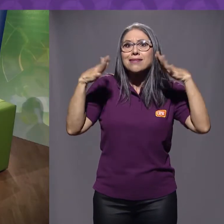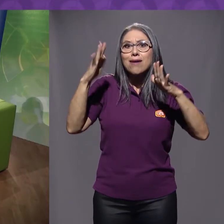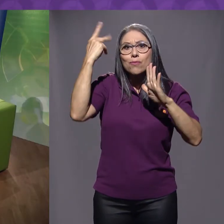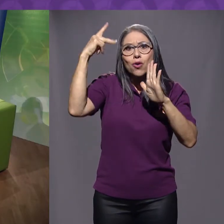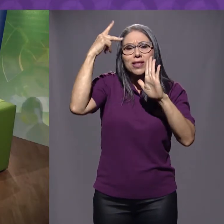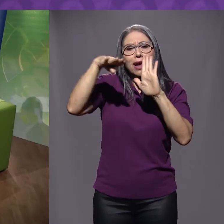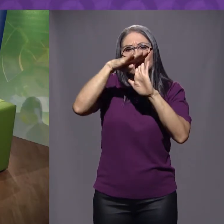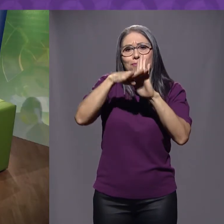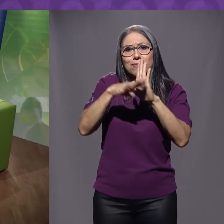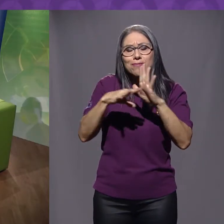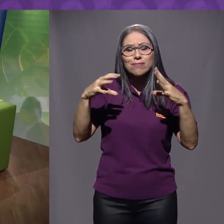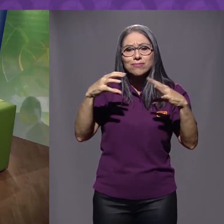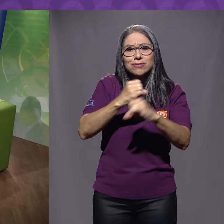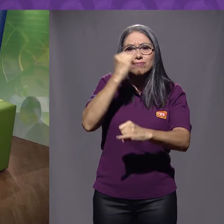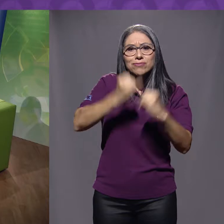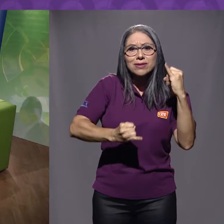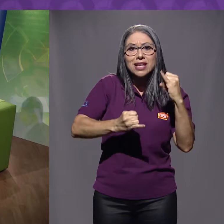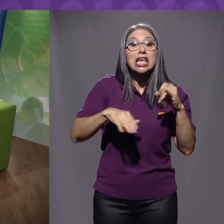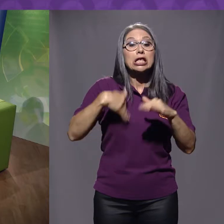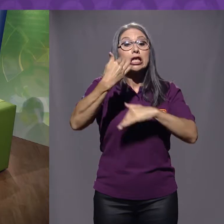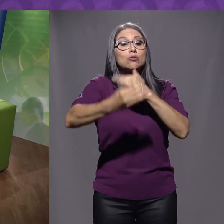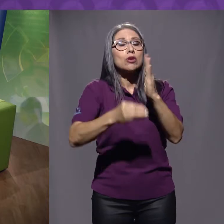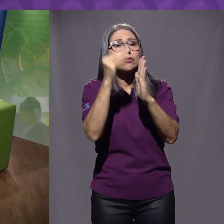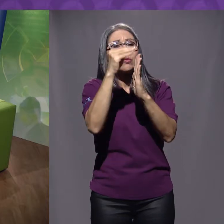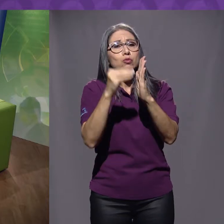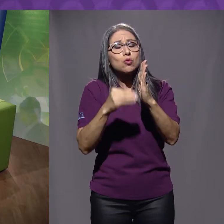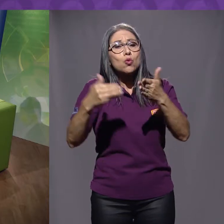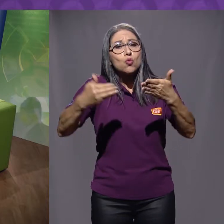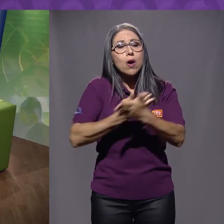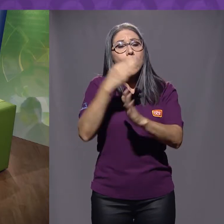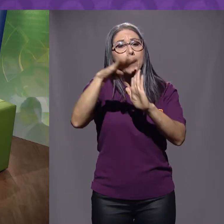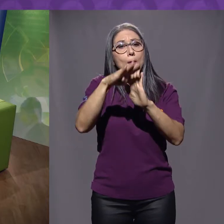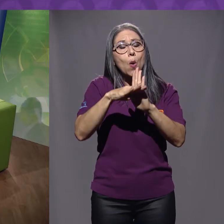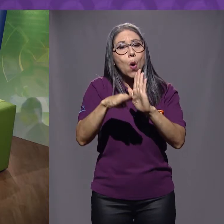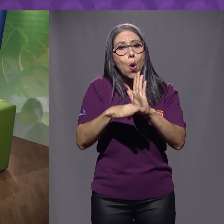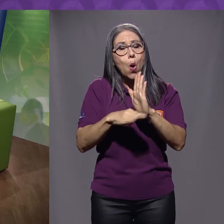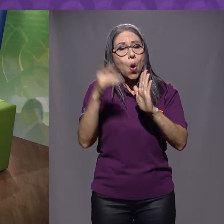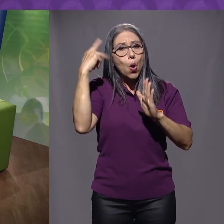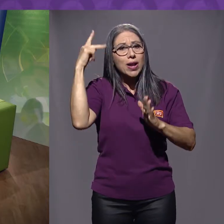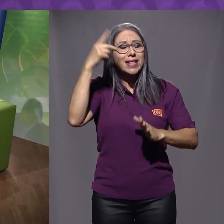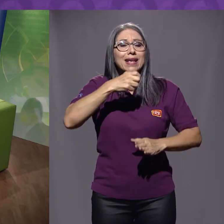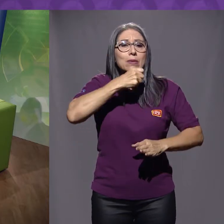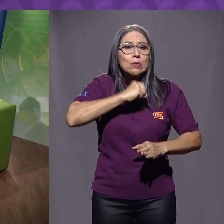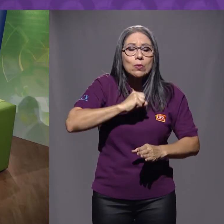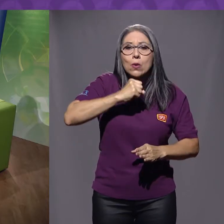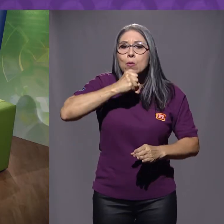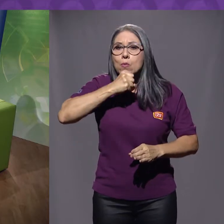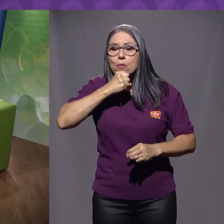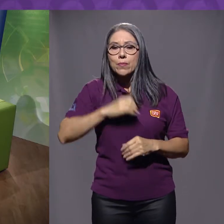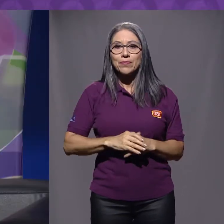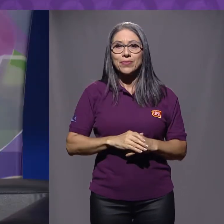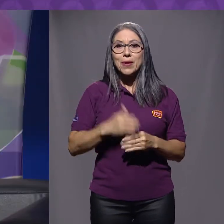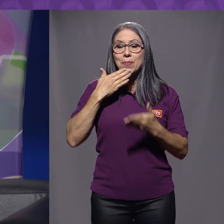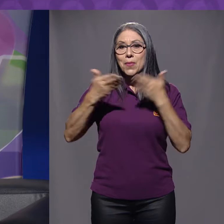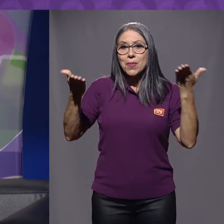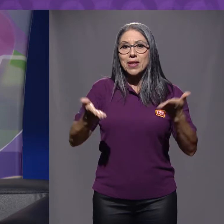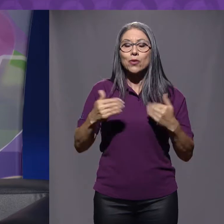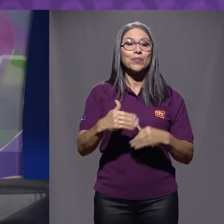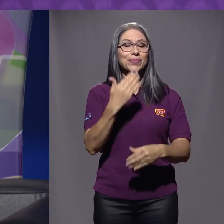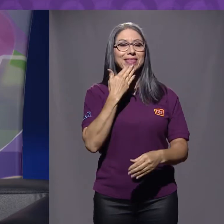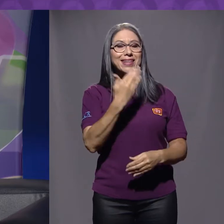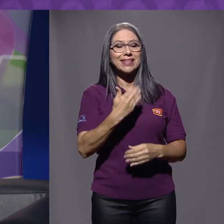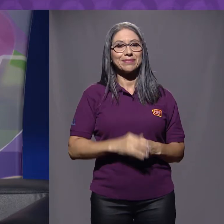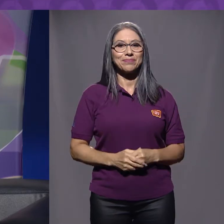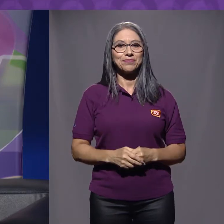de esta política y a la de consolidar una nueva política de vejez y envejecimiento. Bienvenido al programa. Muchas gracias,